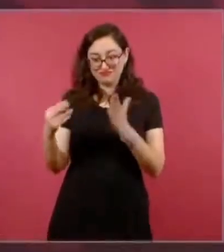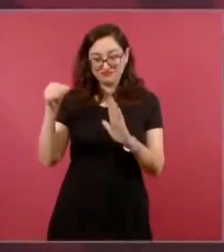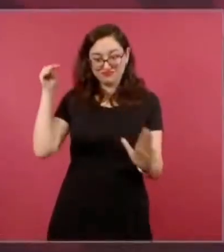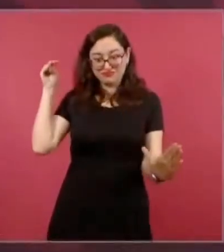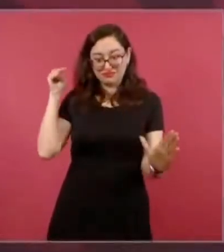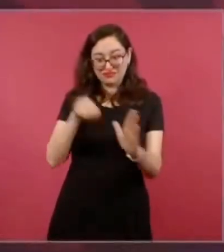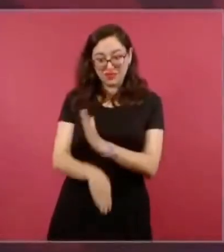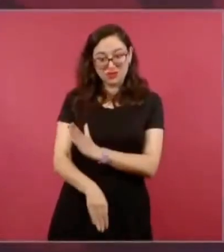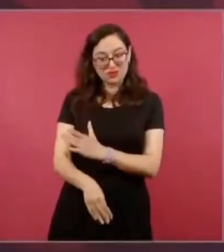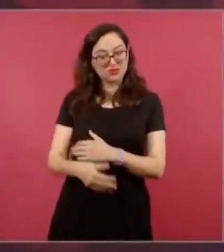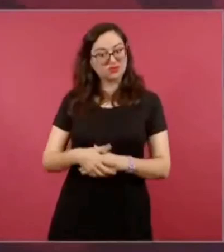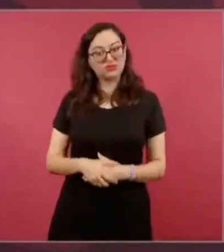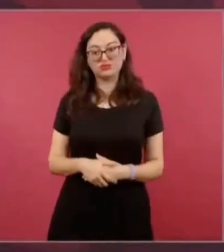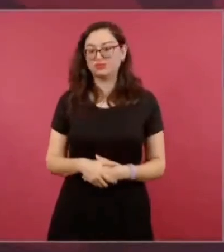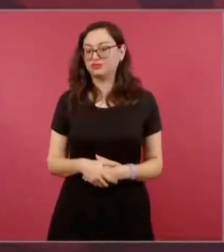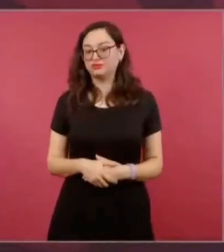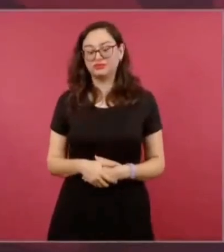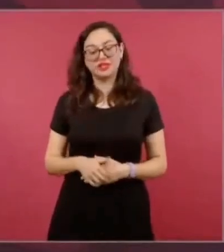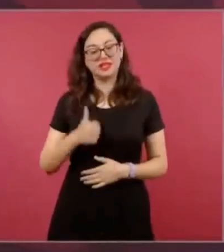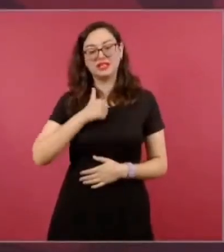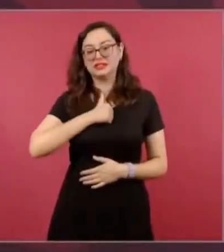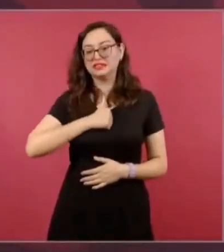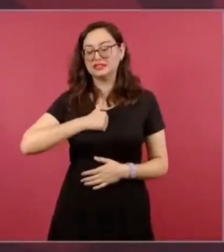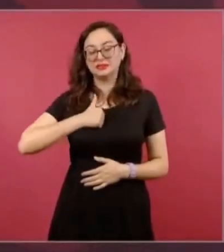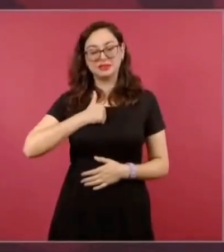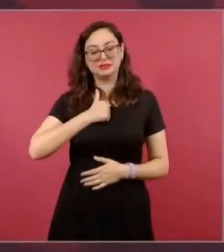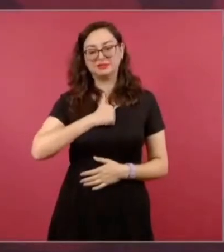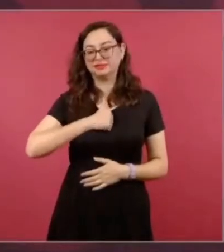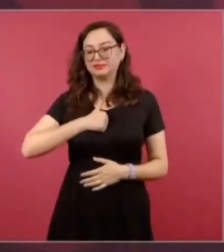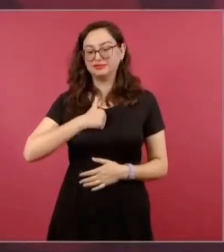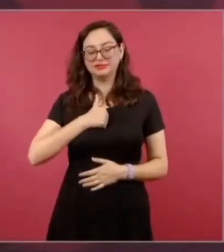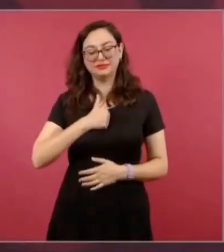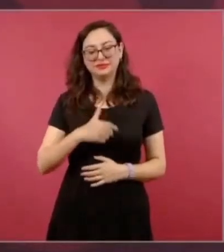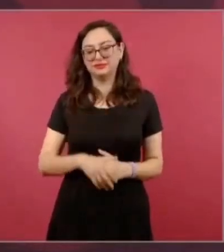Él ayudó muchísimo, mucho,